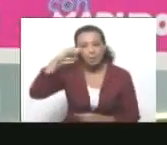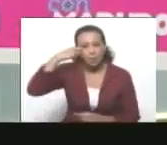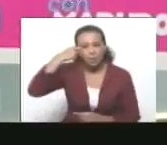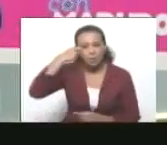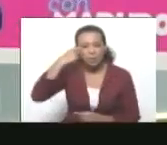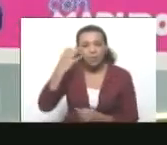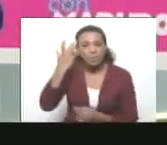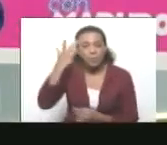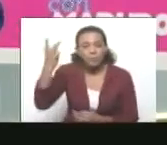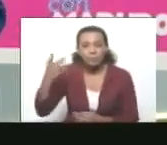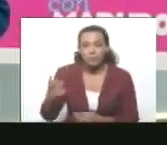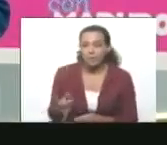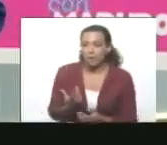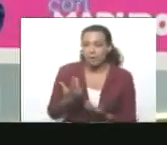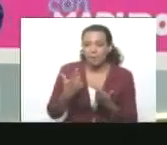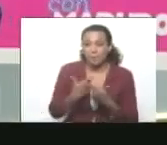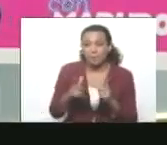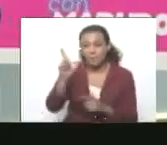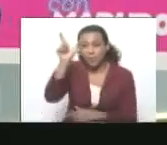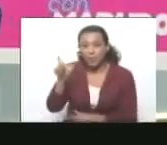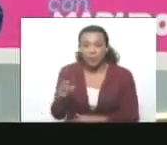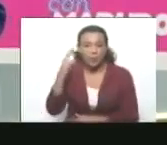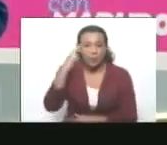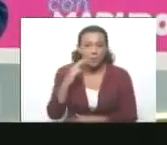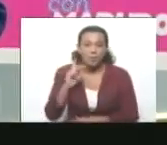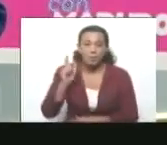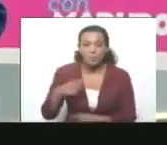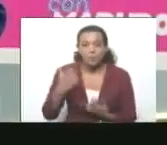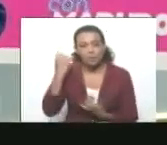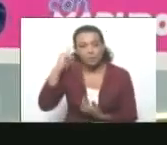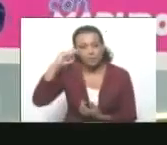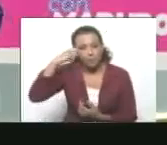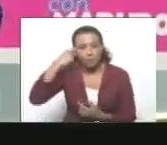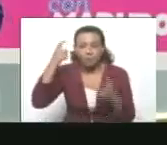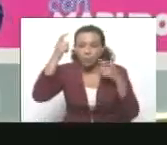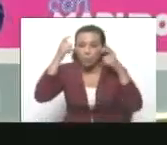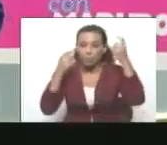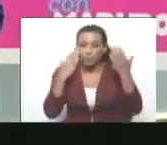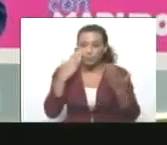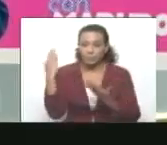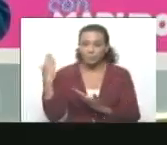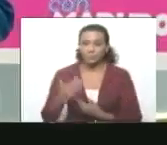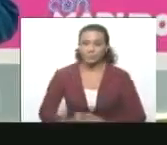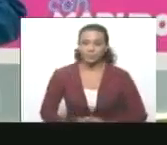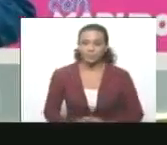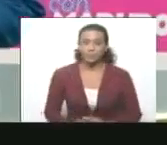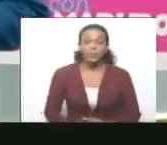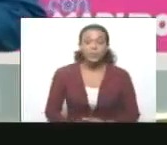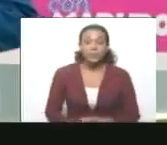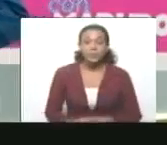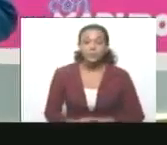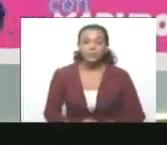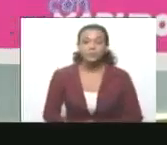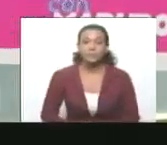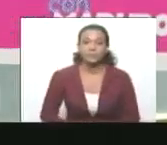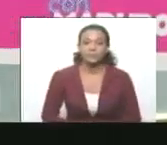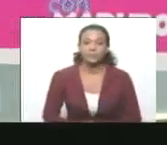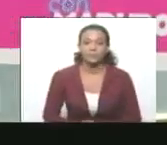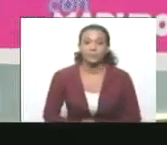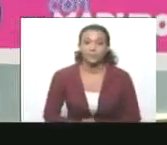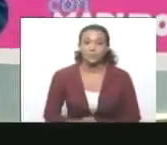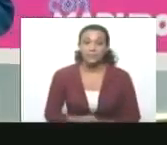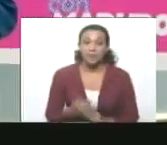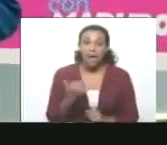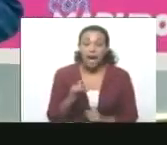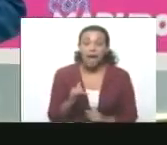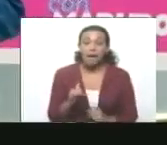libertador, el humanismo de nuestro comandante supremo, gigante de América, Hugo Rafael Chávez Frías. Así que viene un